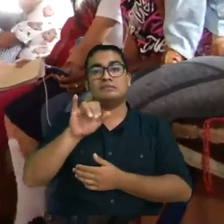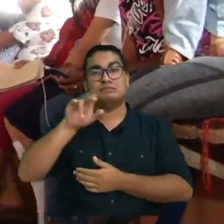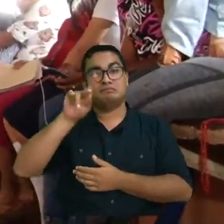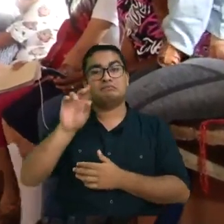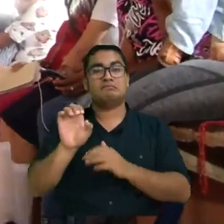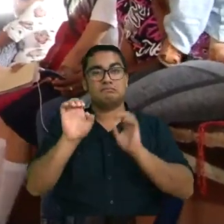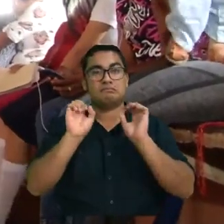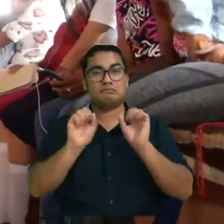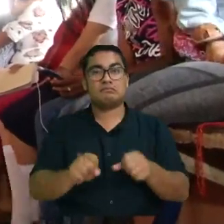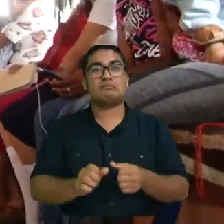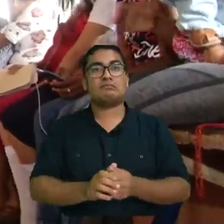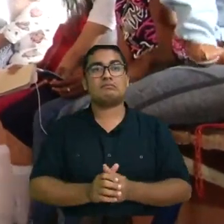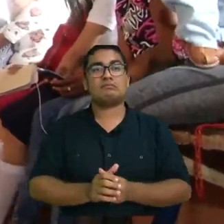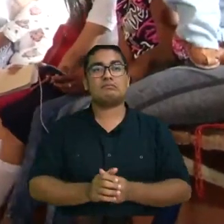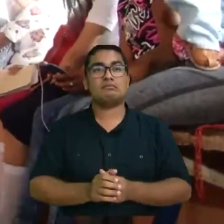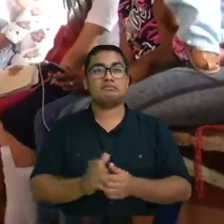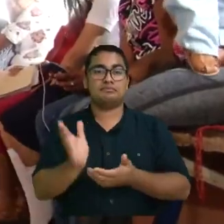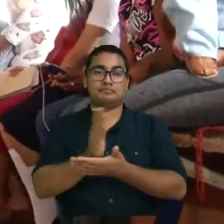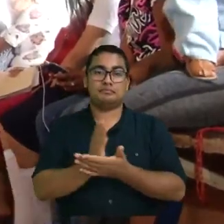Exactamente.